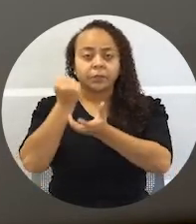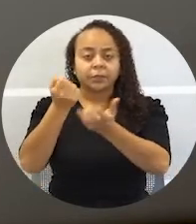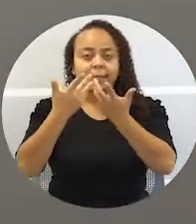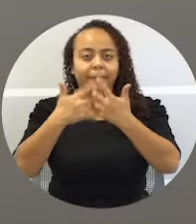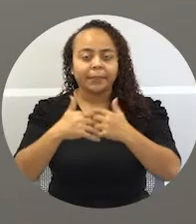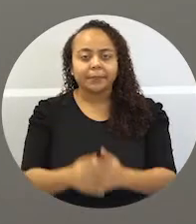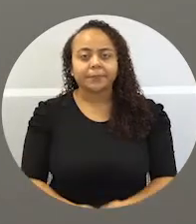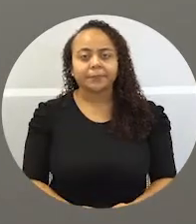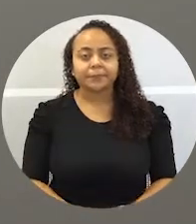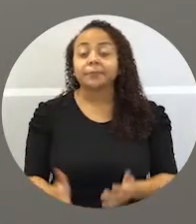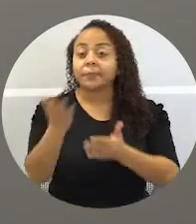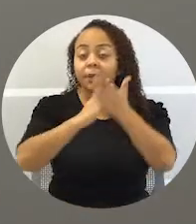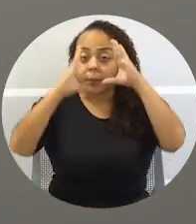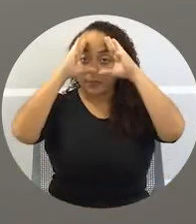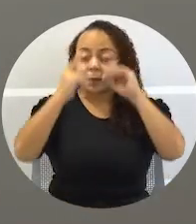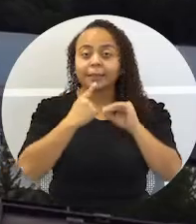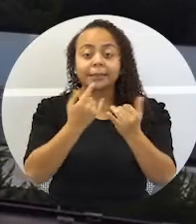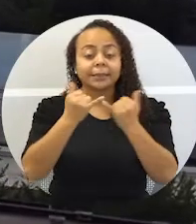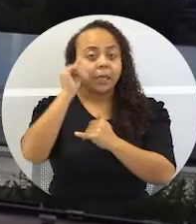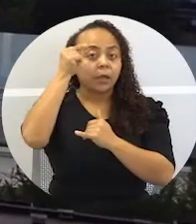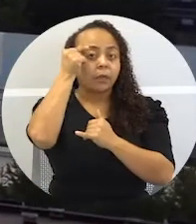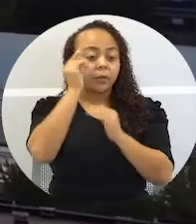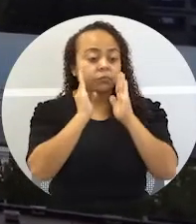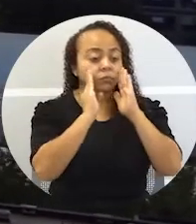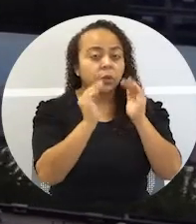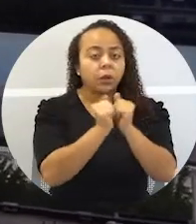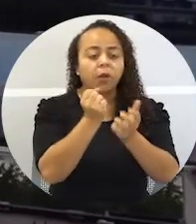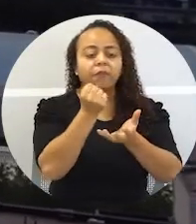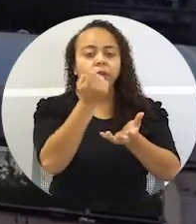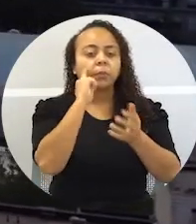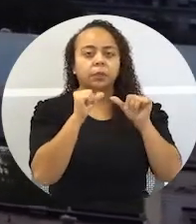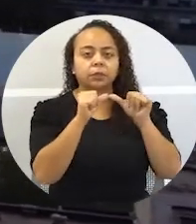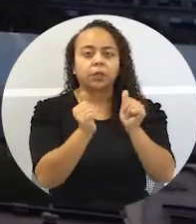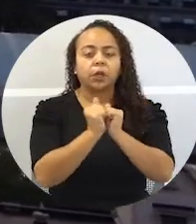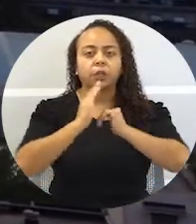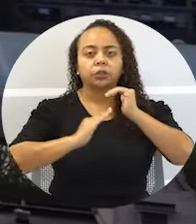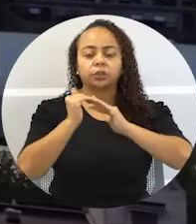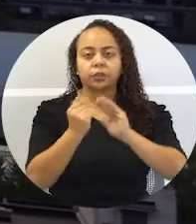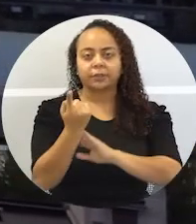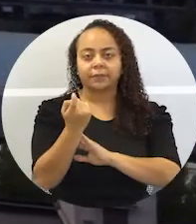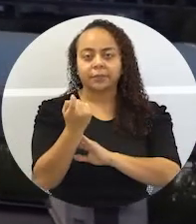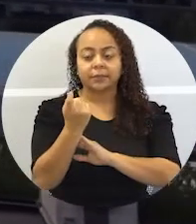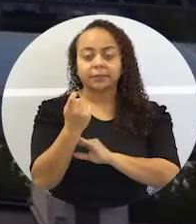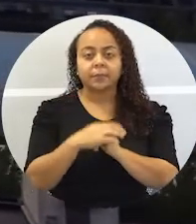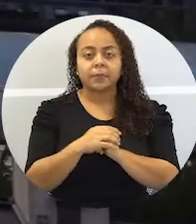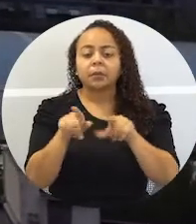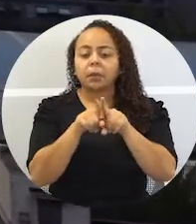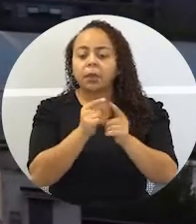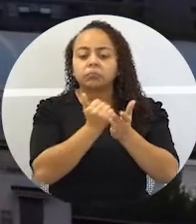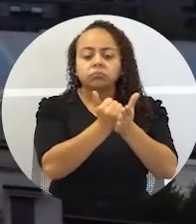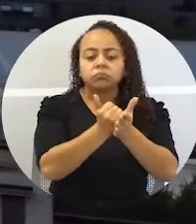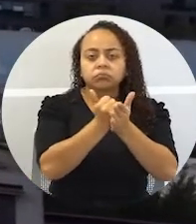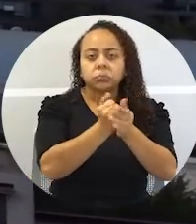empresa algunos reportes indican que ya el gobierno está interviniendo con un fondo para continuar con las construcciones pendientes ha estado inyectando liquidez en el sistema